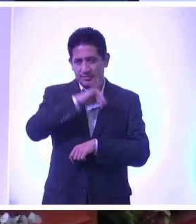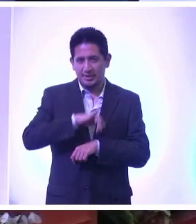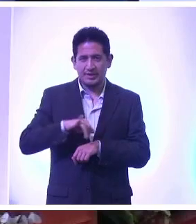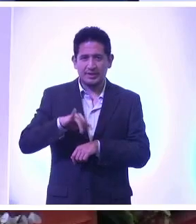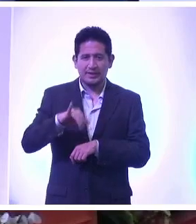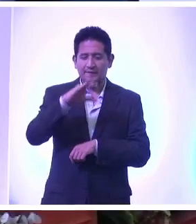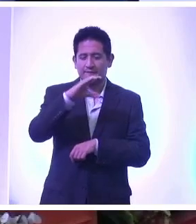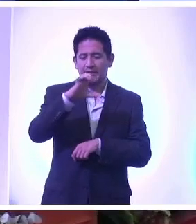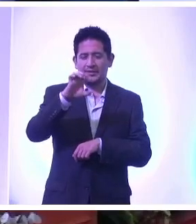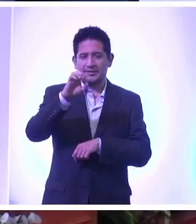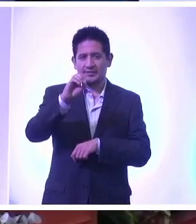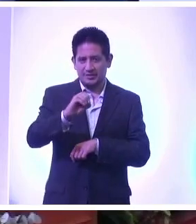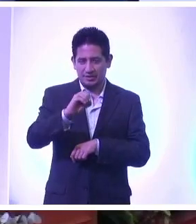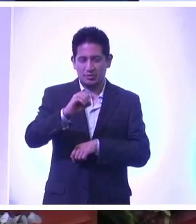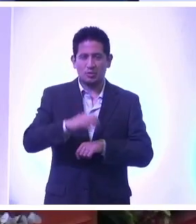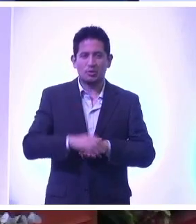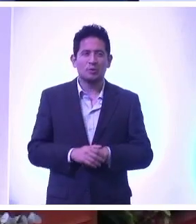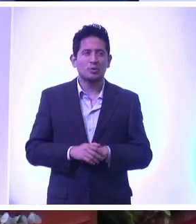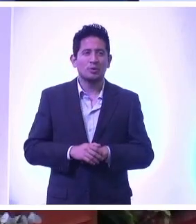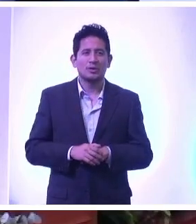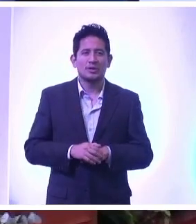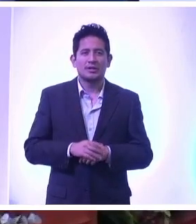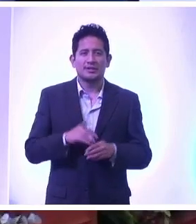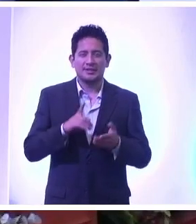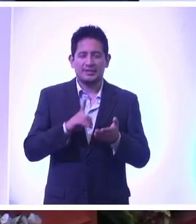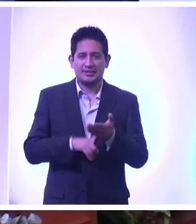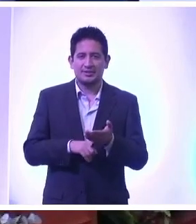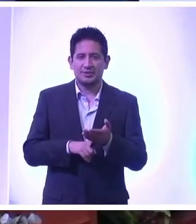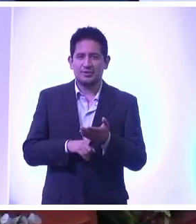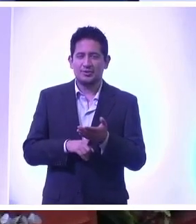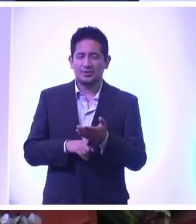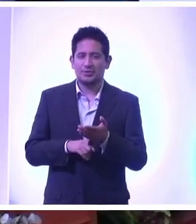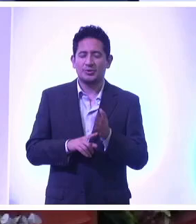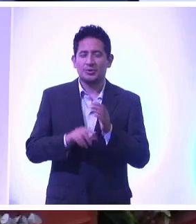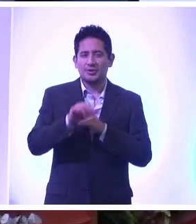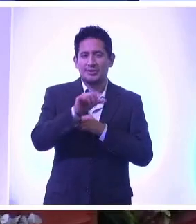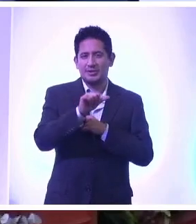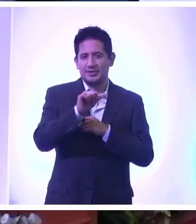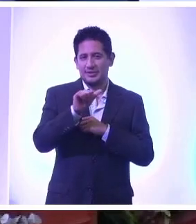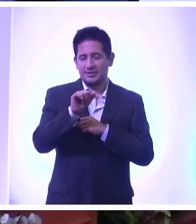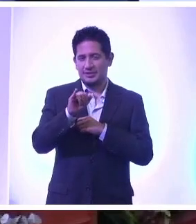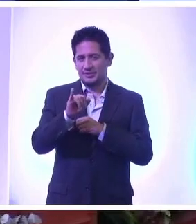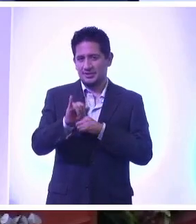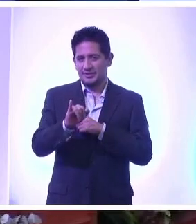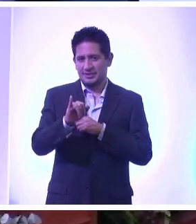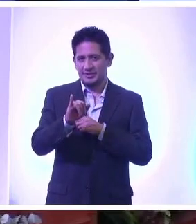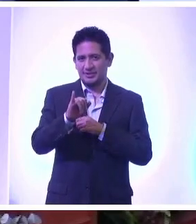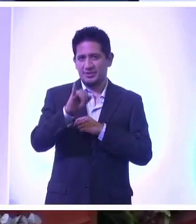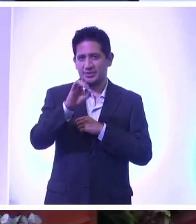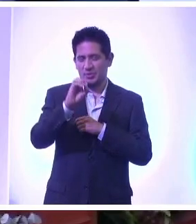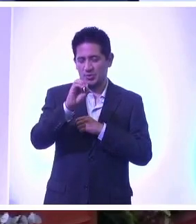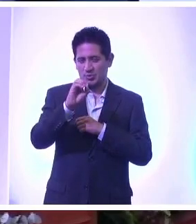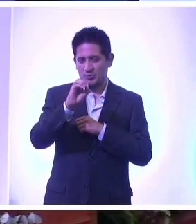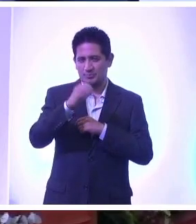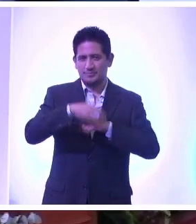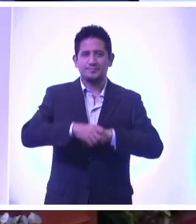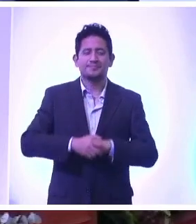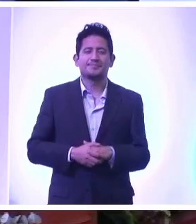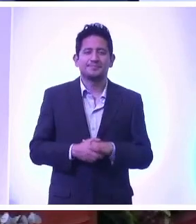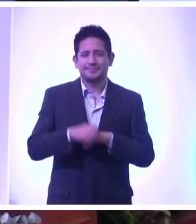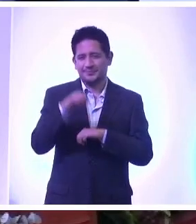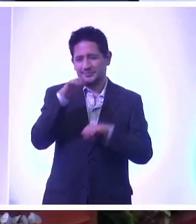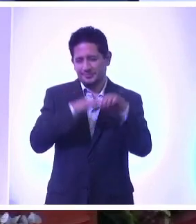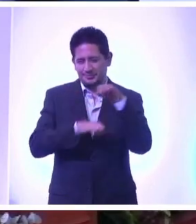a ver si lo pronuncio bien a o eh ia okay